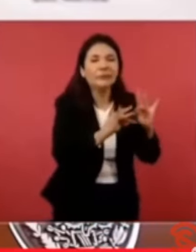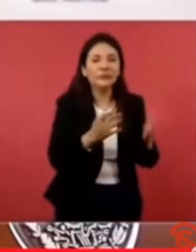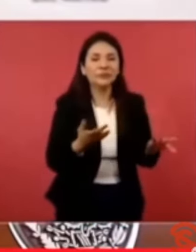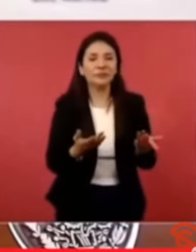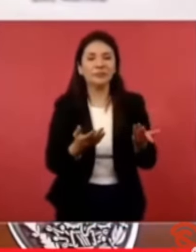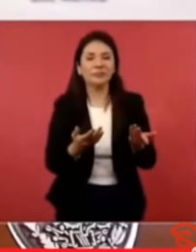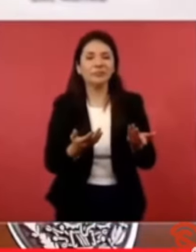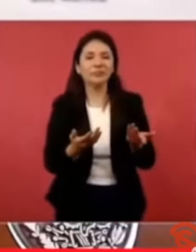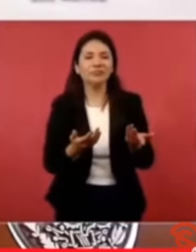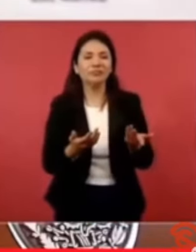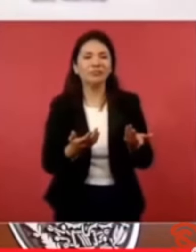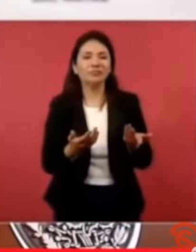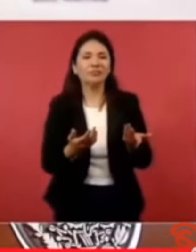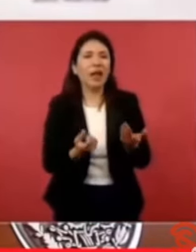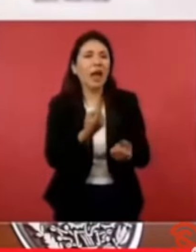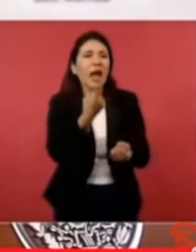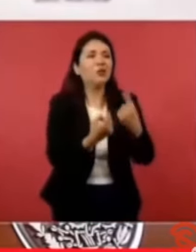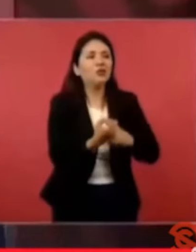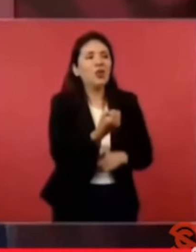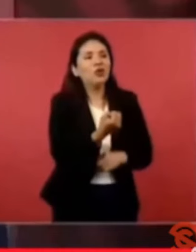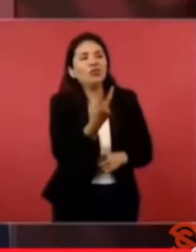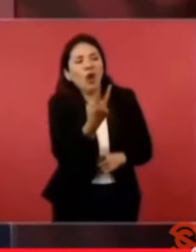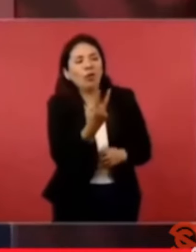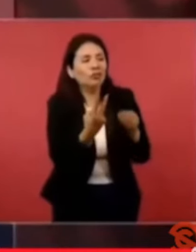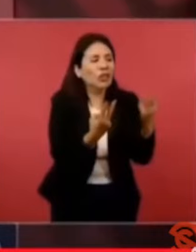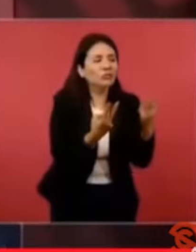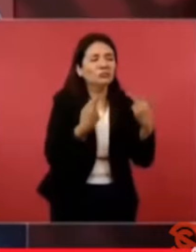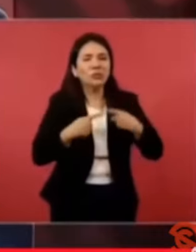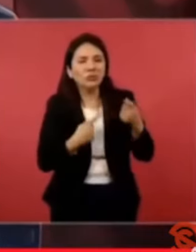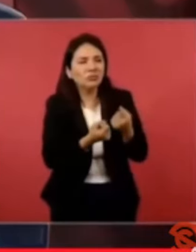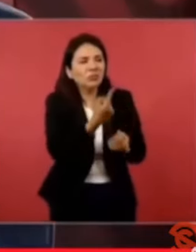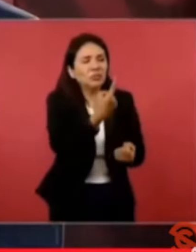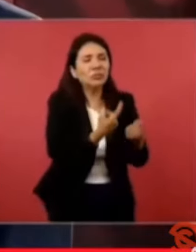no, o sea, salían 2 o 3, ¿no?